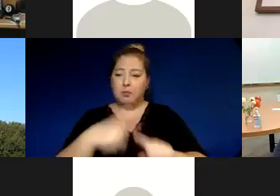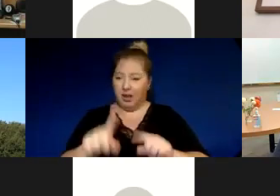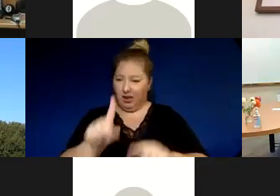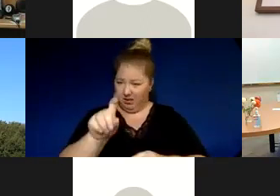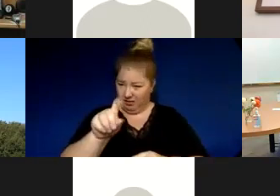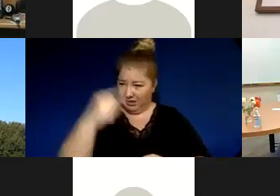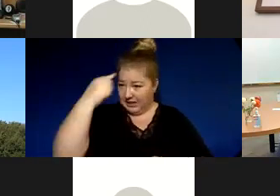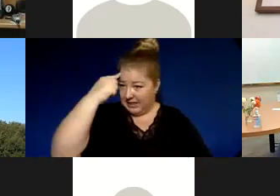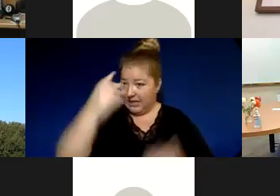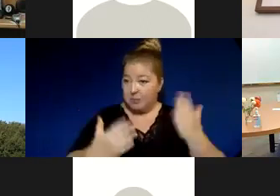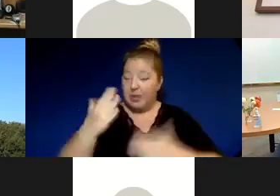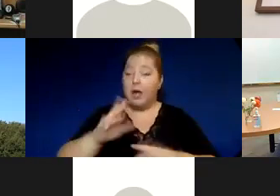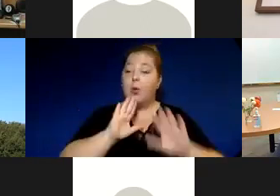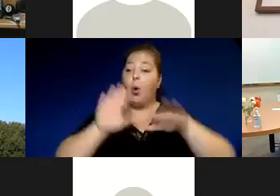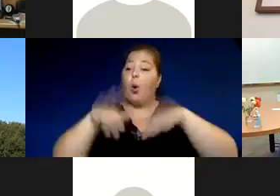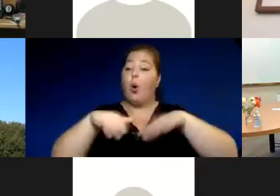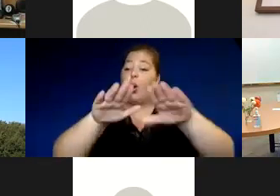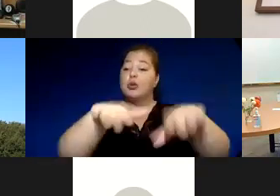de que